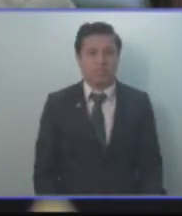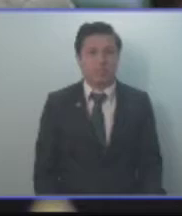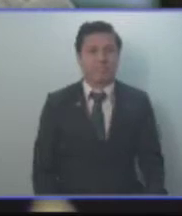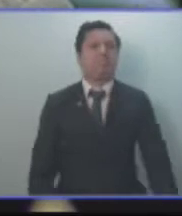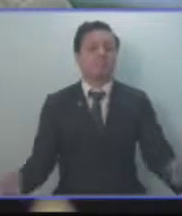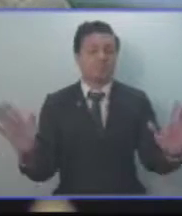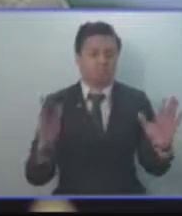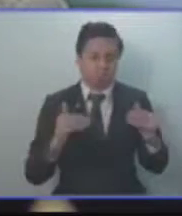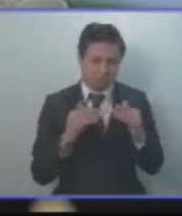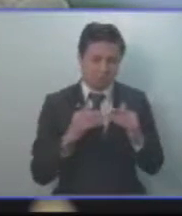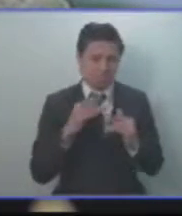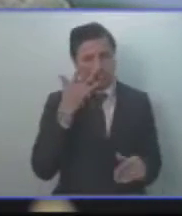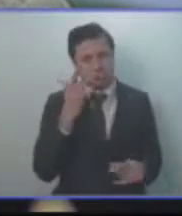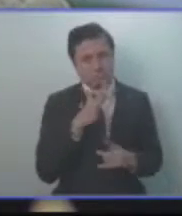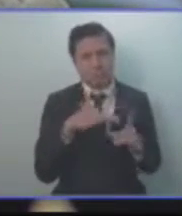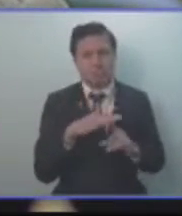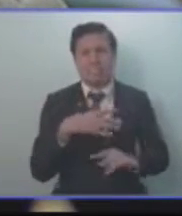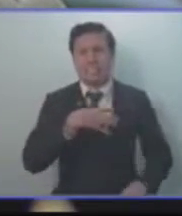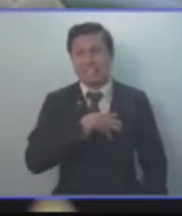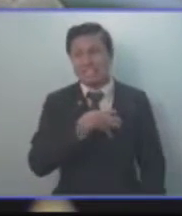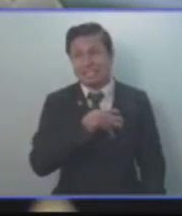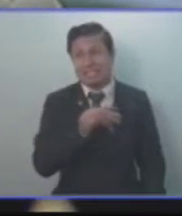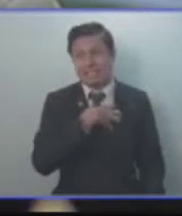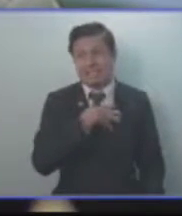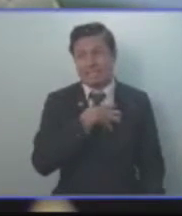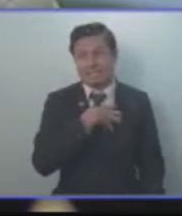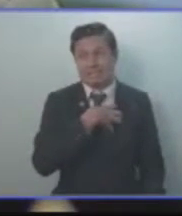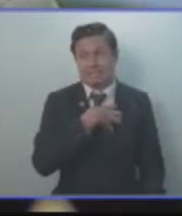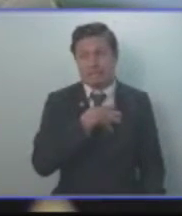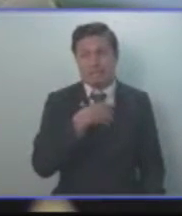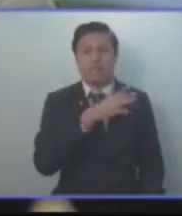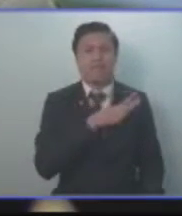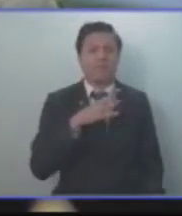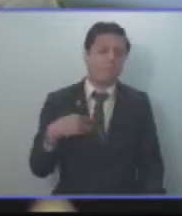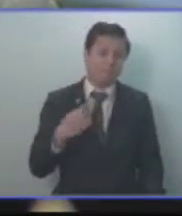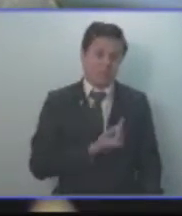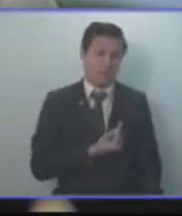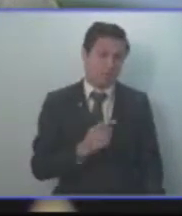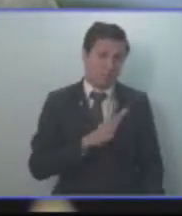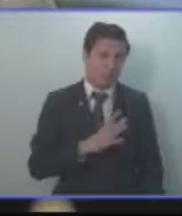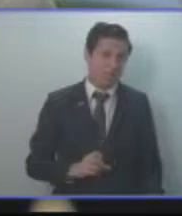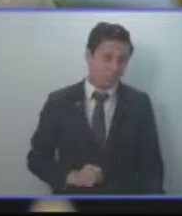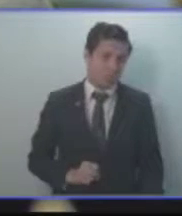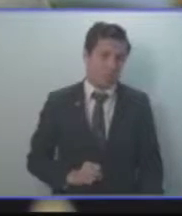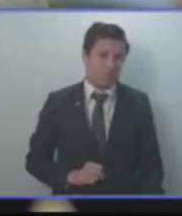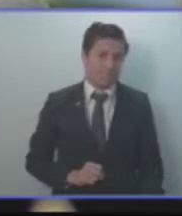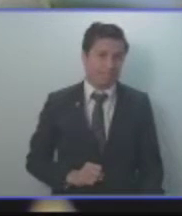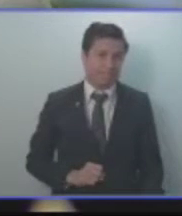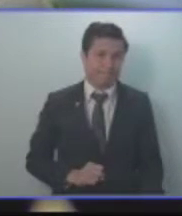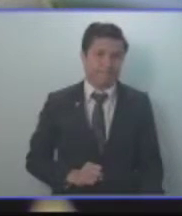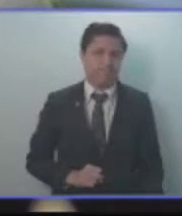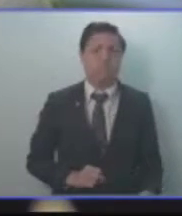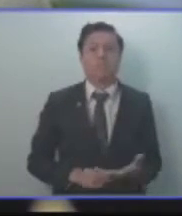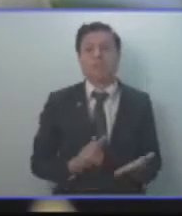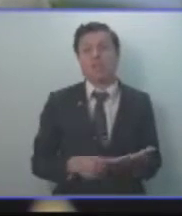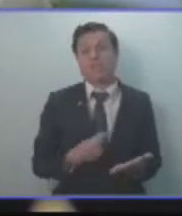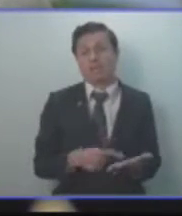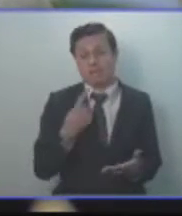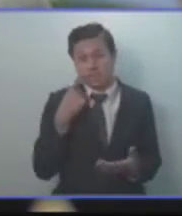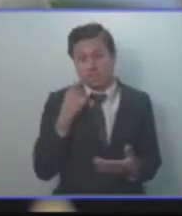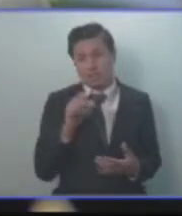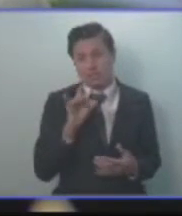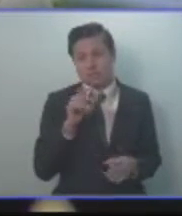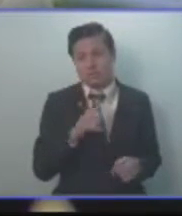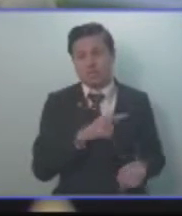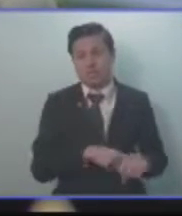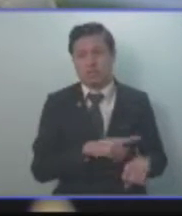Pero también se da el caso y las quejas de la familia salvadoreña, que a veces se detecta a